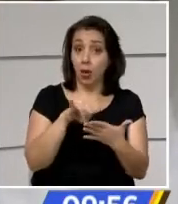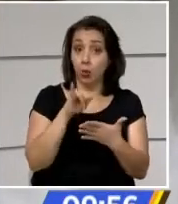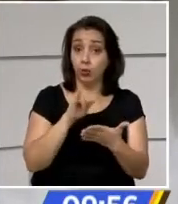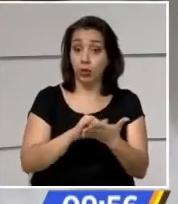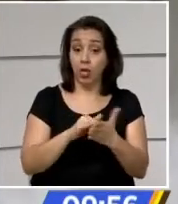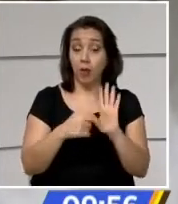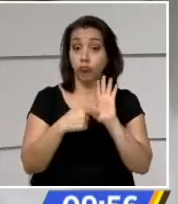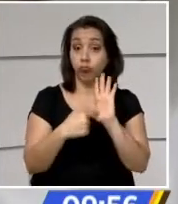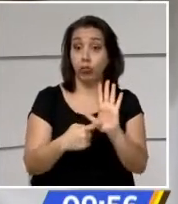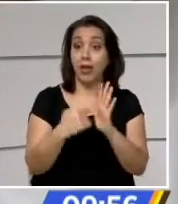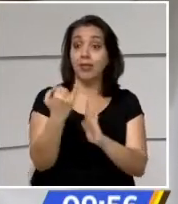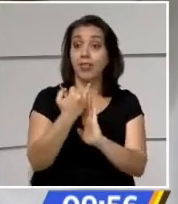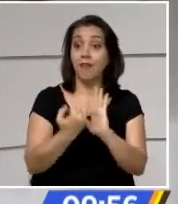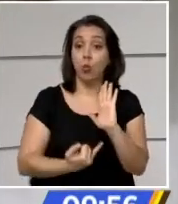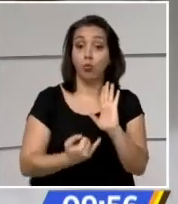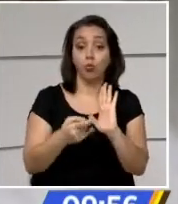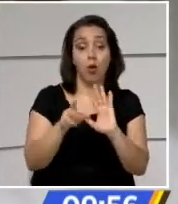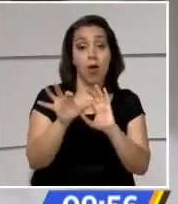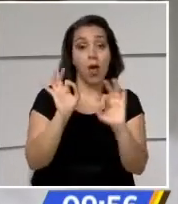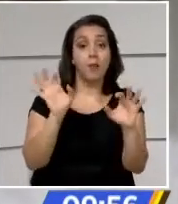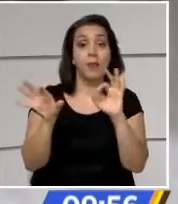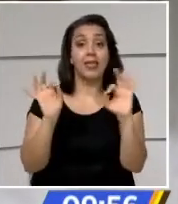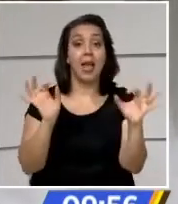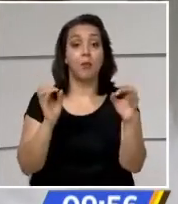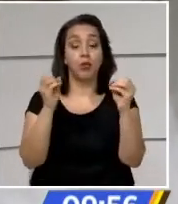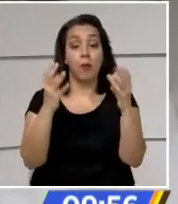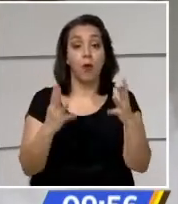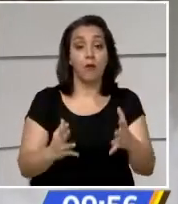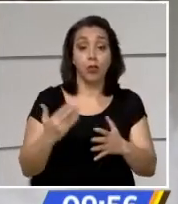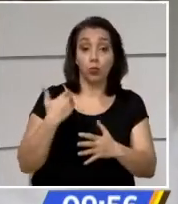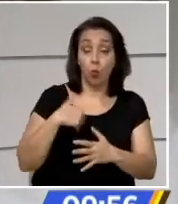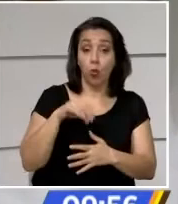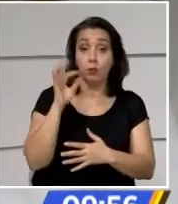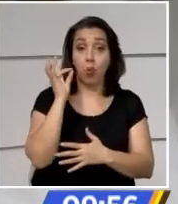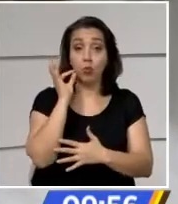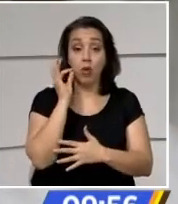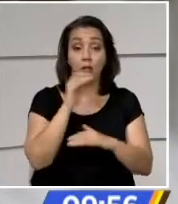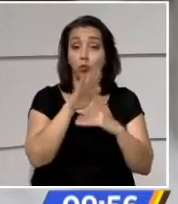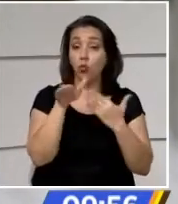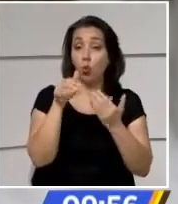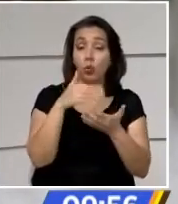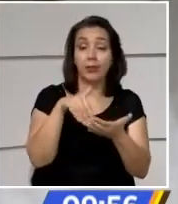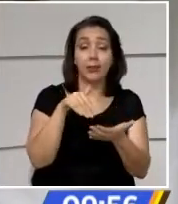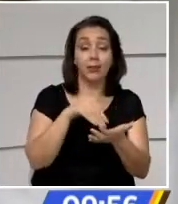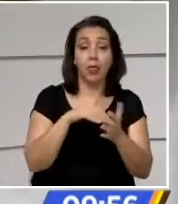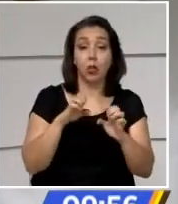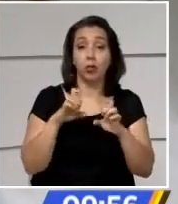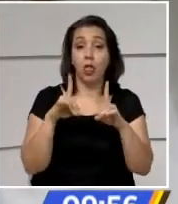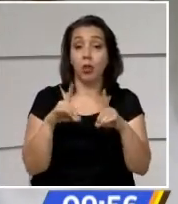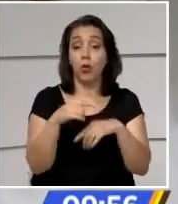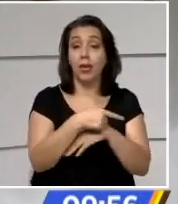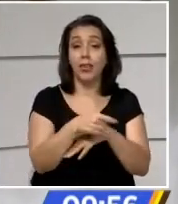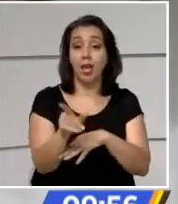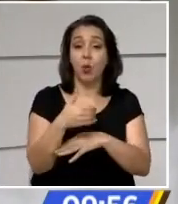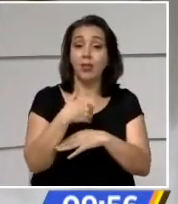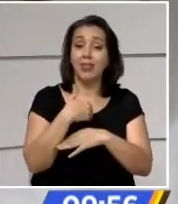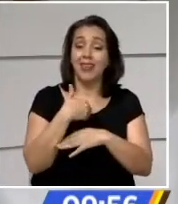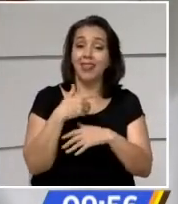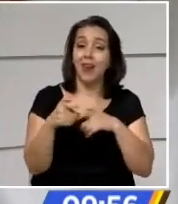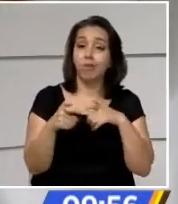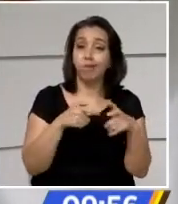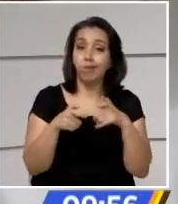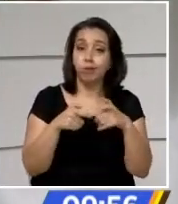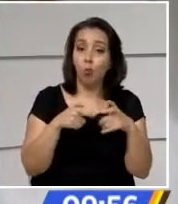dibujos invitamos a profesores y profesoras de todos los centros educativos del país y a quienes tienen a cargo las direcciones